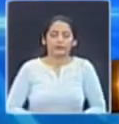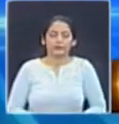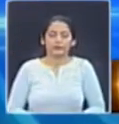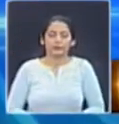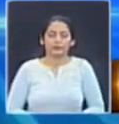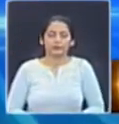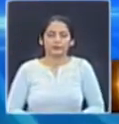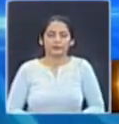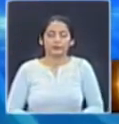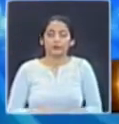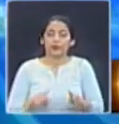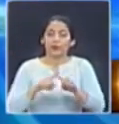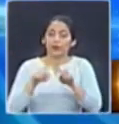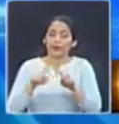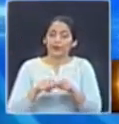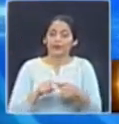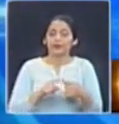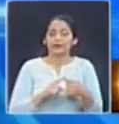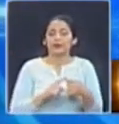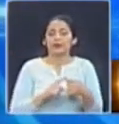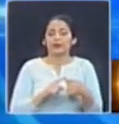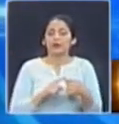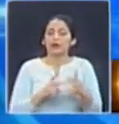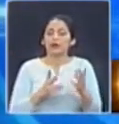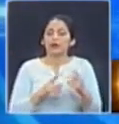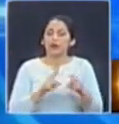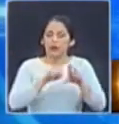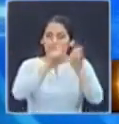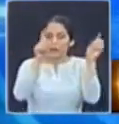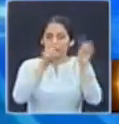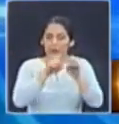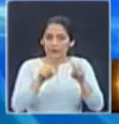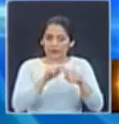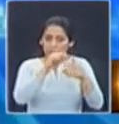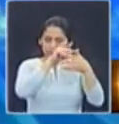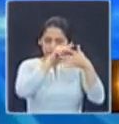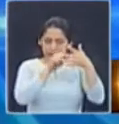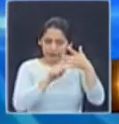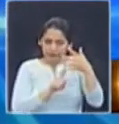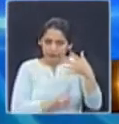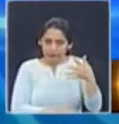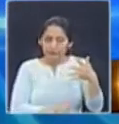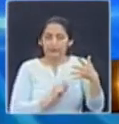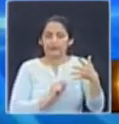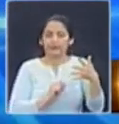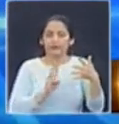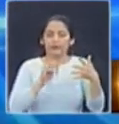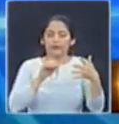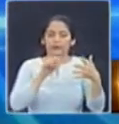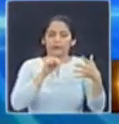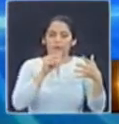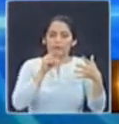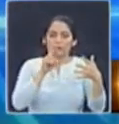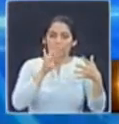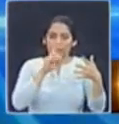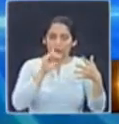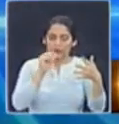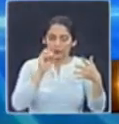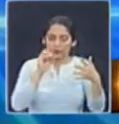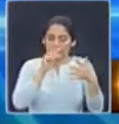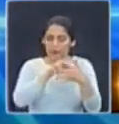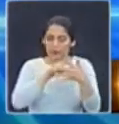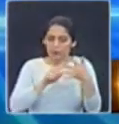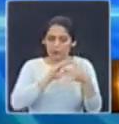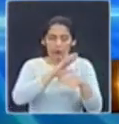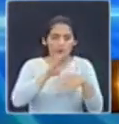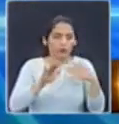Pilatón, Sopladora y Mina San Francisco, ¿verdad? Y en Manduriaco era la consultora. Era la consultora, ¿no? Porque tiene las dos características. ¿Y ahí hay